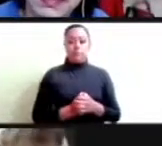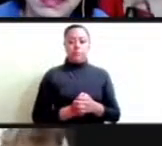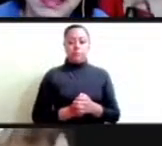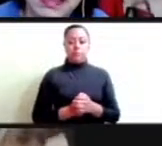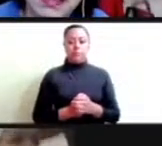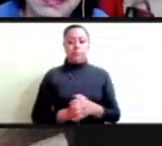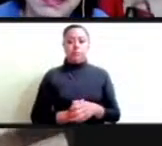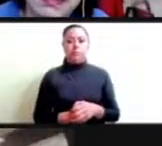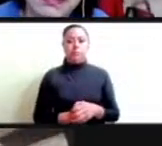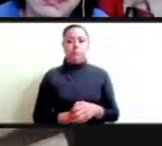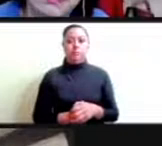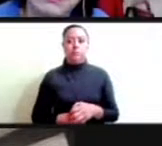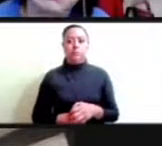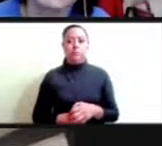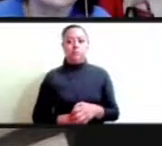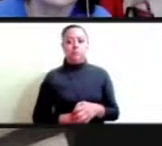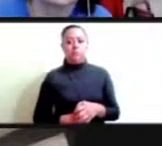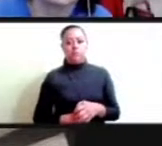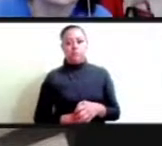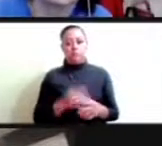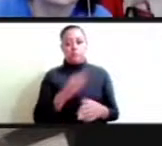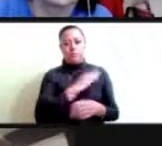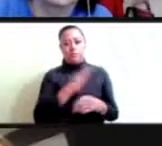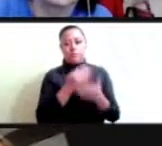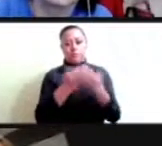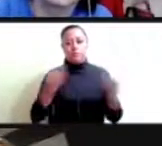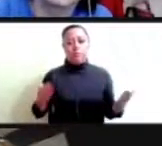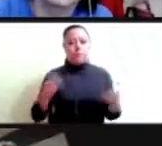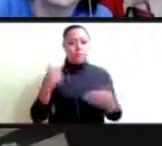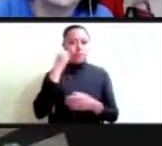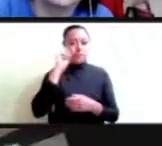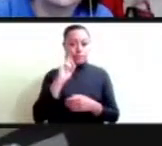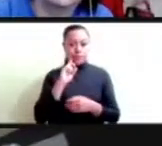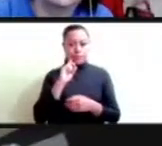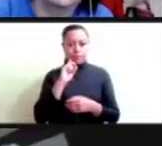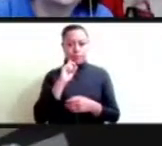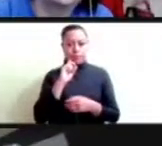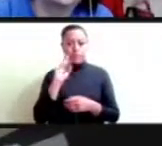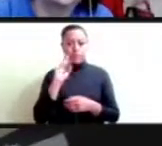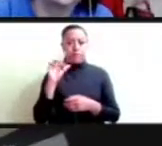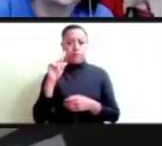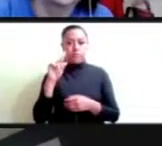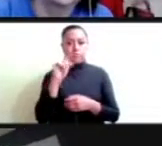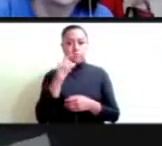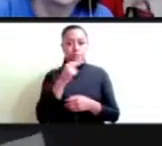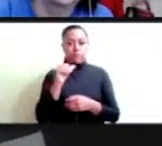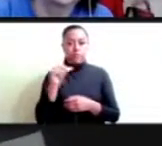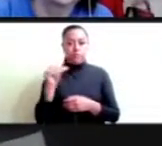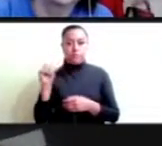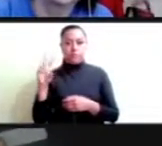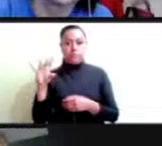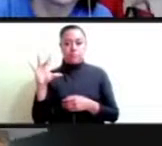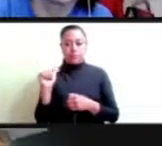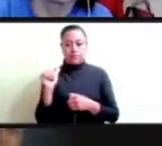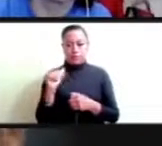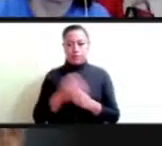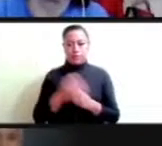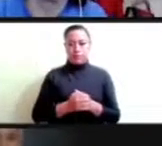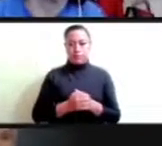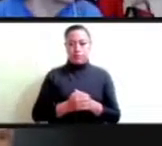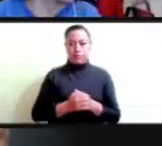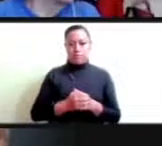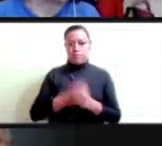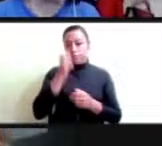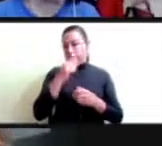Y bueno, como propone la diputada Marta Ávila este punto de acuerdo, efectivamente va a ser un llamado a misa. El llamado a